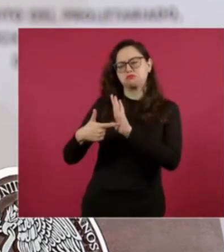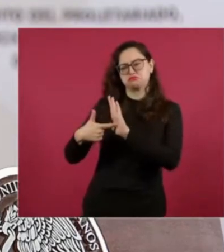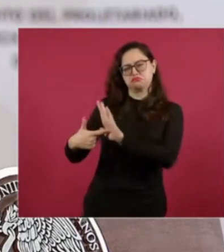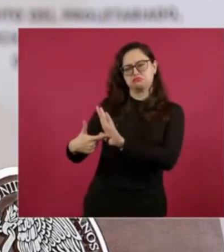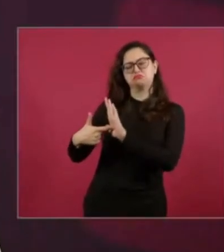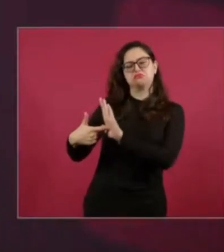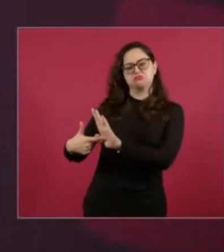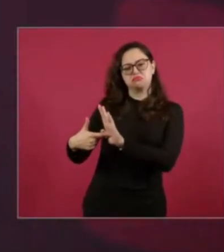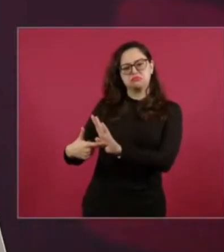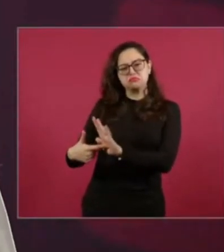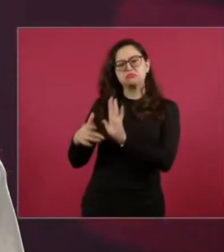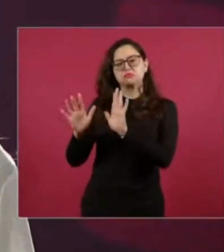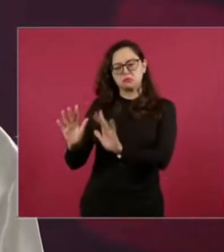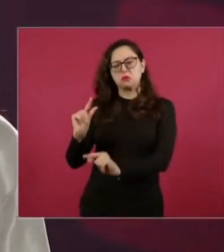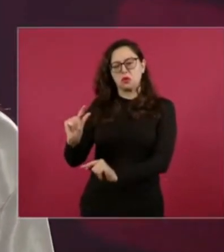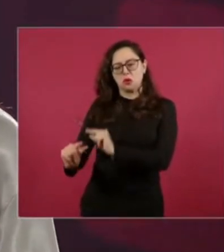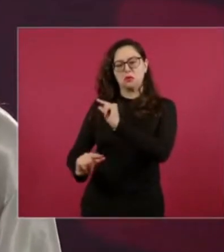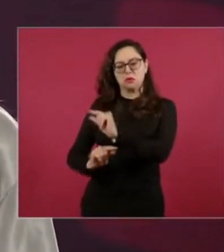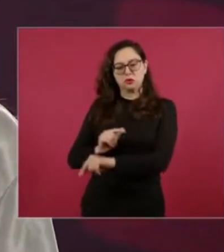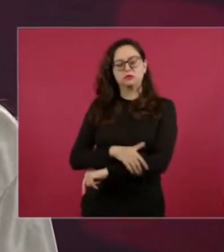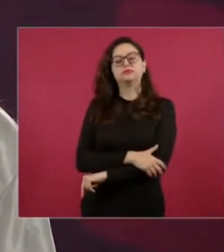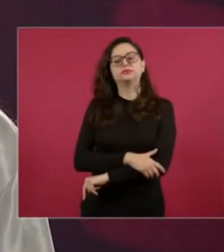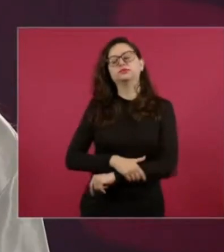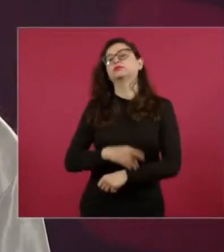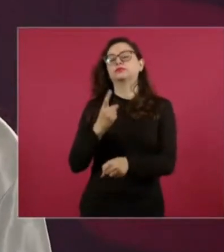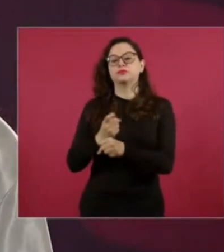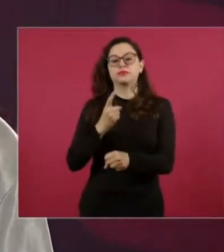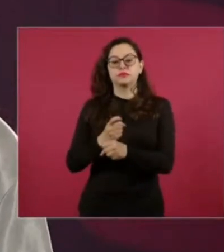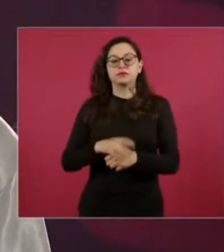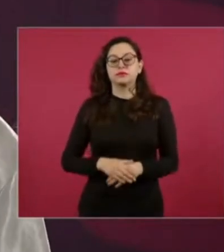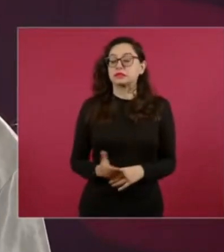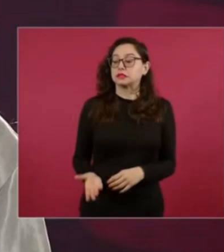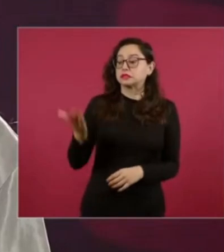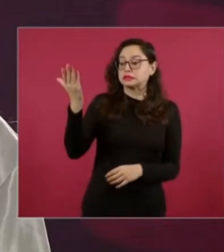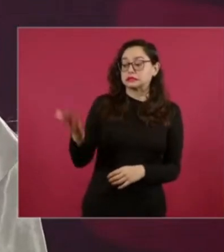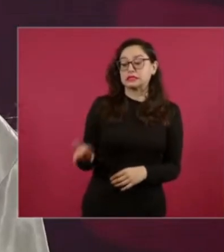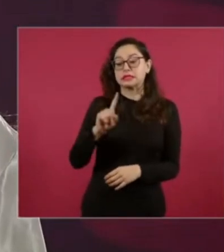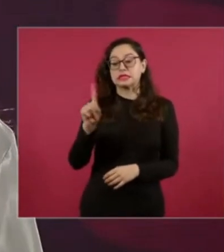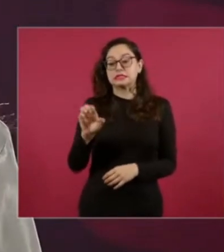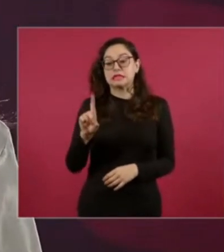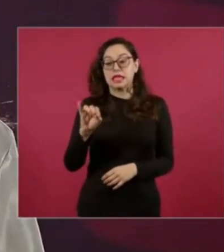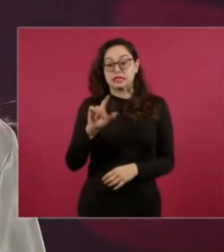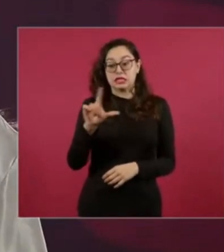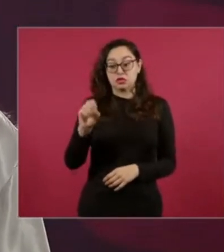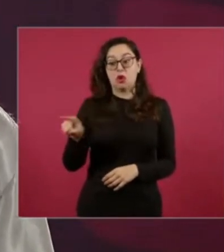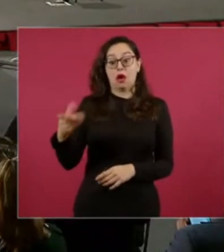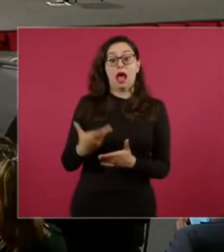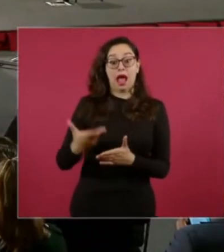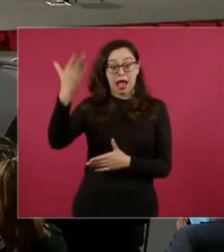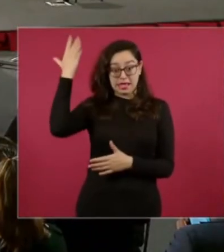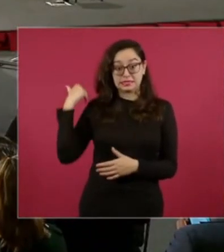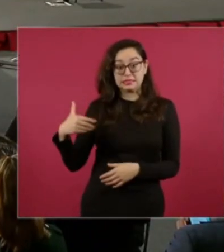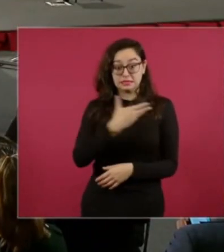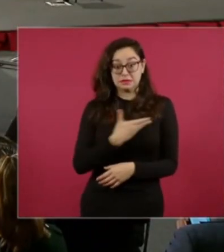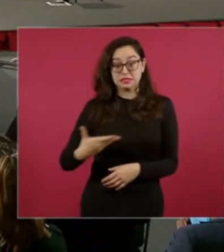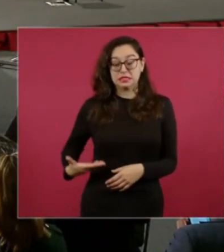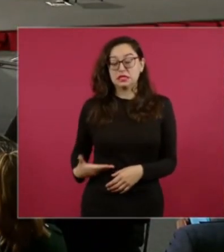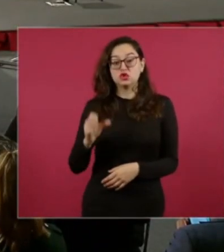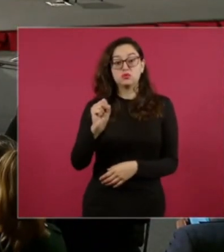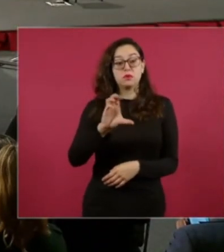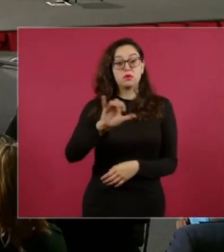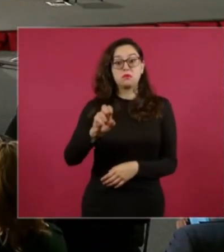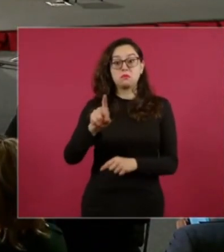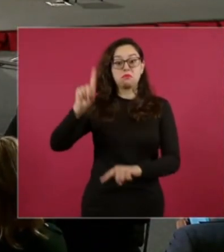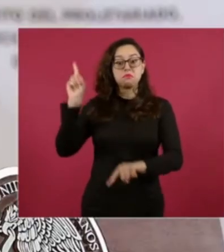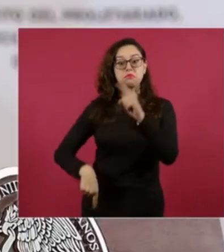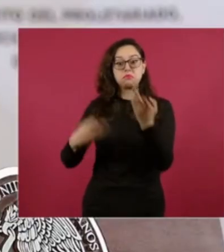diciendo, pero vamos por partes. En primer lugar, Ernesto Zedillo no dijo que él, siendo presidente, cerró la Suprema Corte de Justicia de la